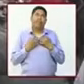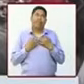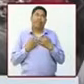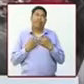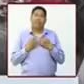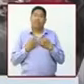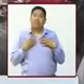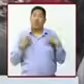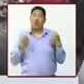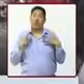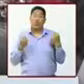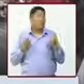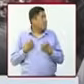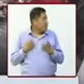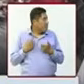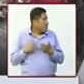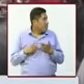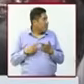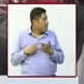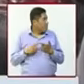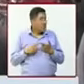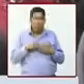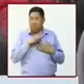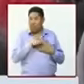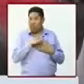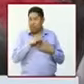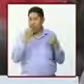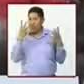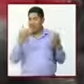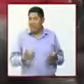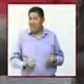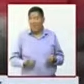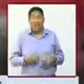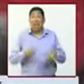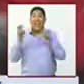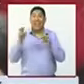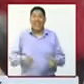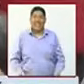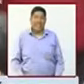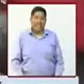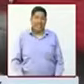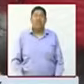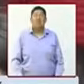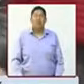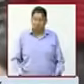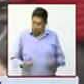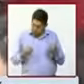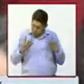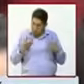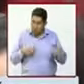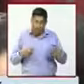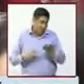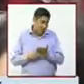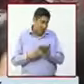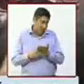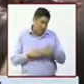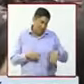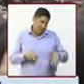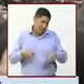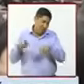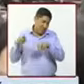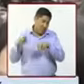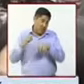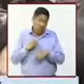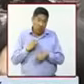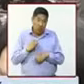Mucha salud, creo, primero, y bienestar, lo principal. Ajá. Y viajes. Muchos viajes. Muchos viajes. Pasajes. Sí, pasajes. ¿A dónde